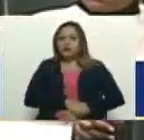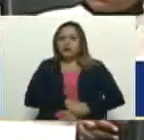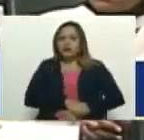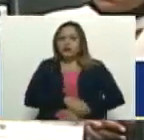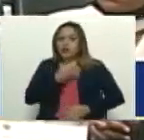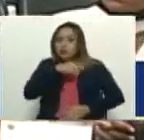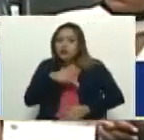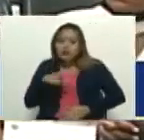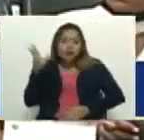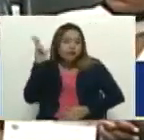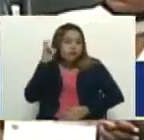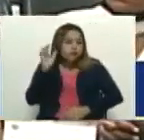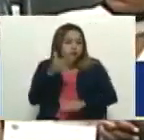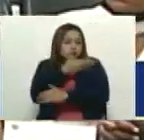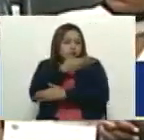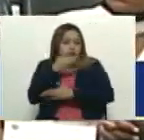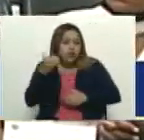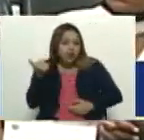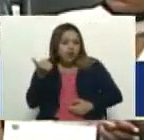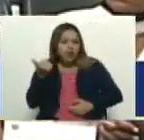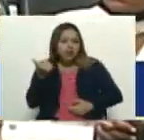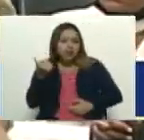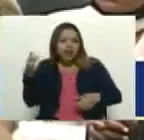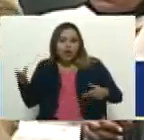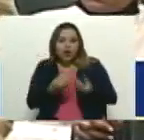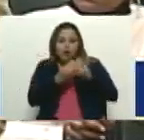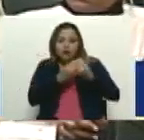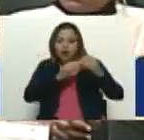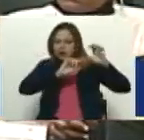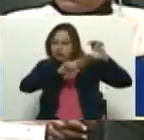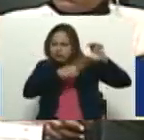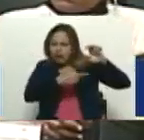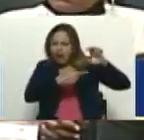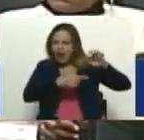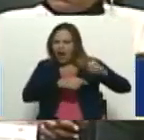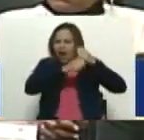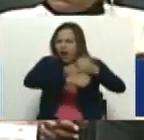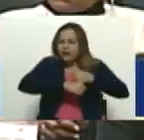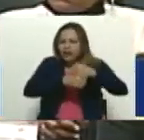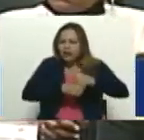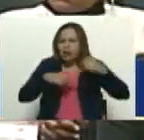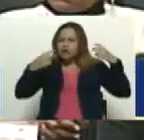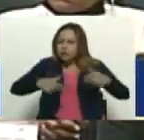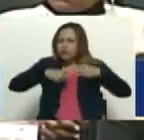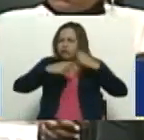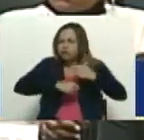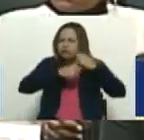oído, vamos a oír junto a las espuelas el canto